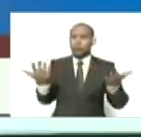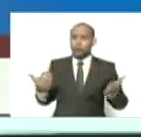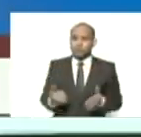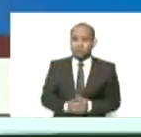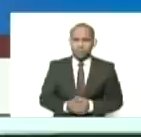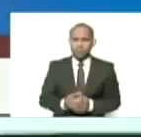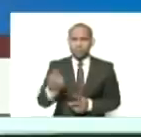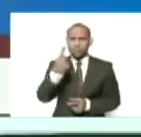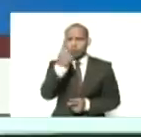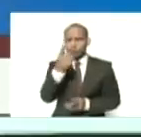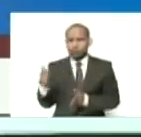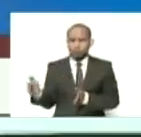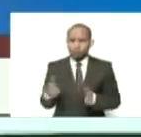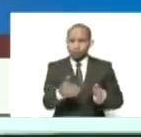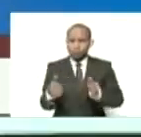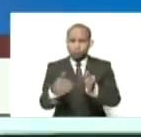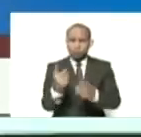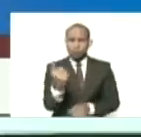Solo por ese camino